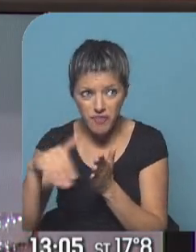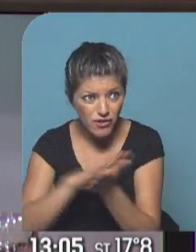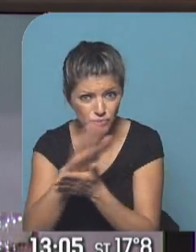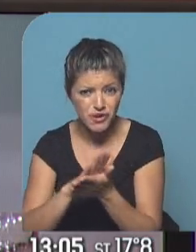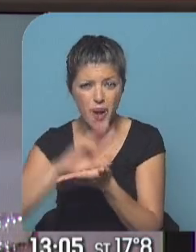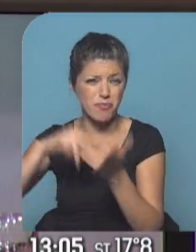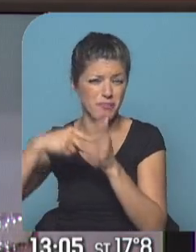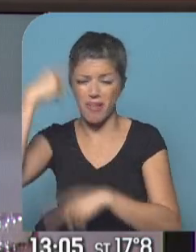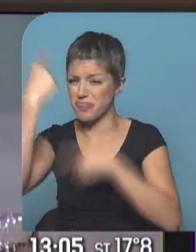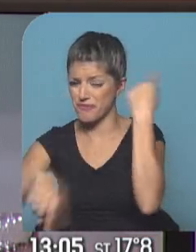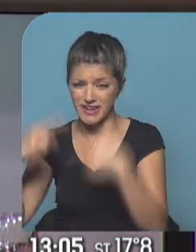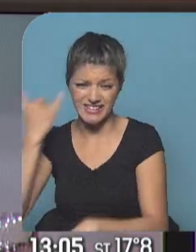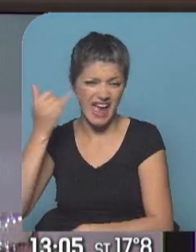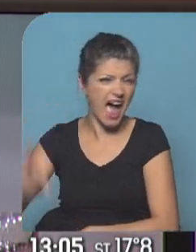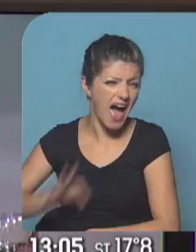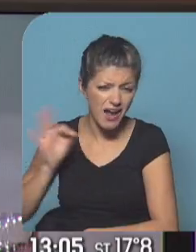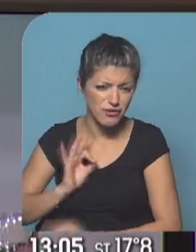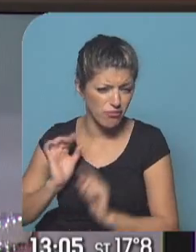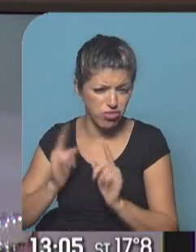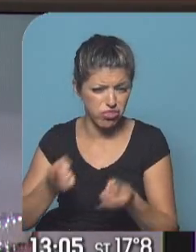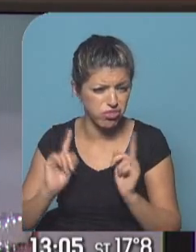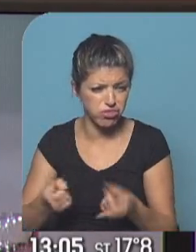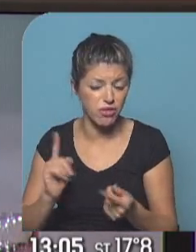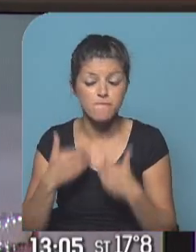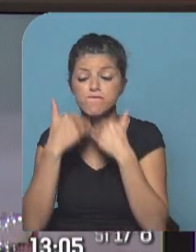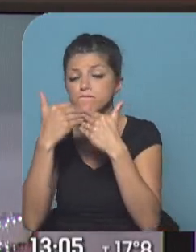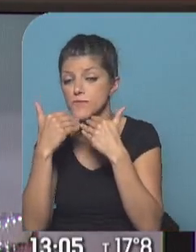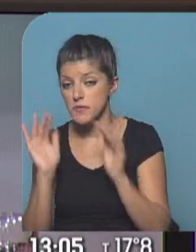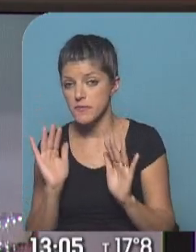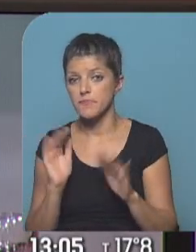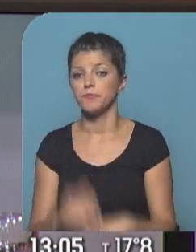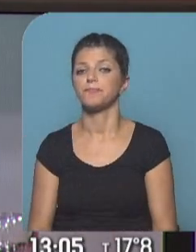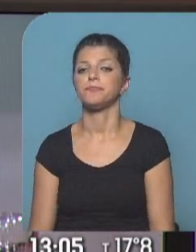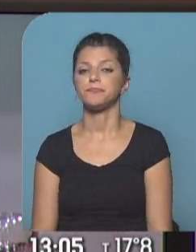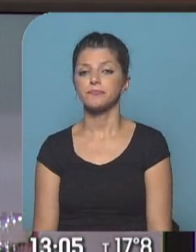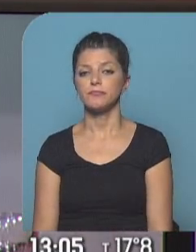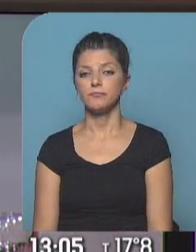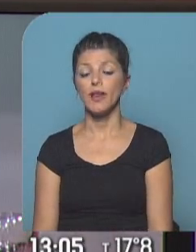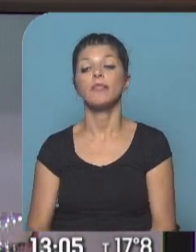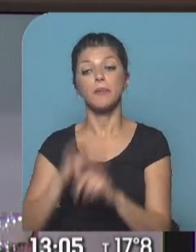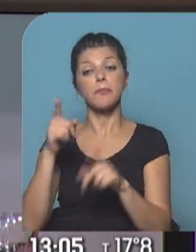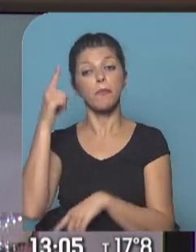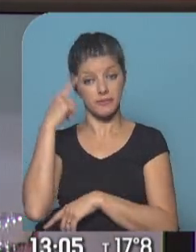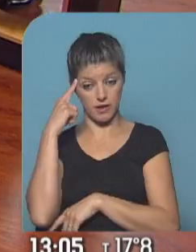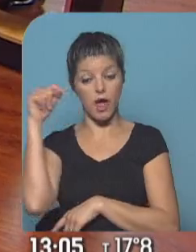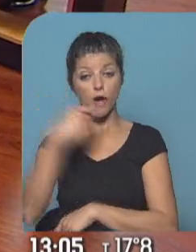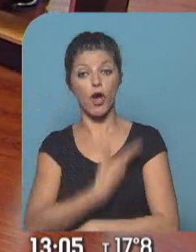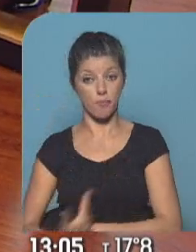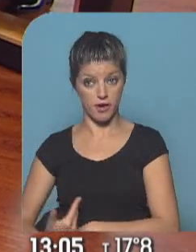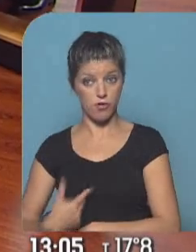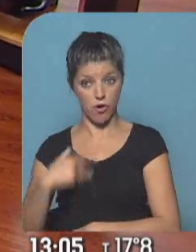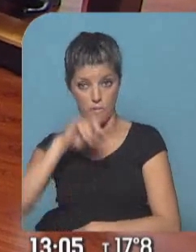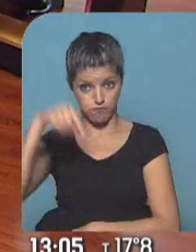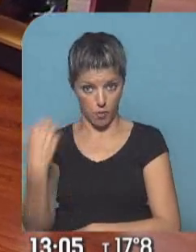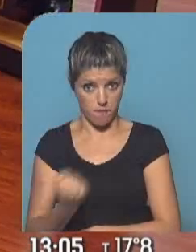Esa me parece que es la duda central, porque hay que ver por cuánto tiempo el gobierno retoma este poder político, que efectivamente retomó